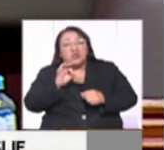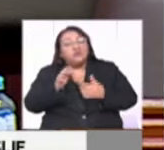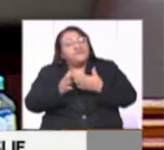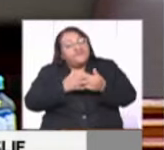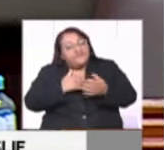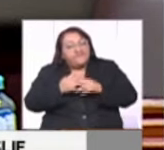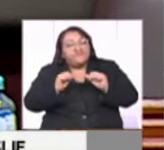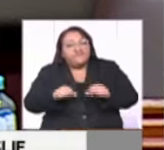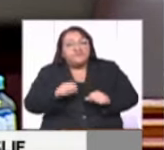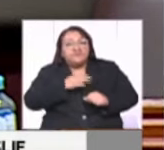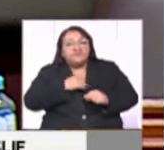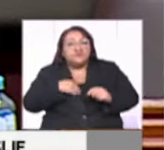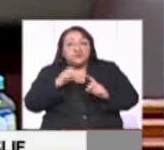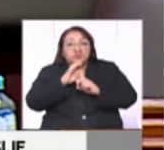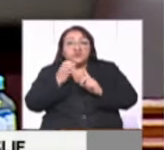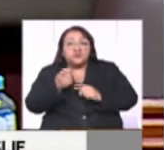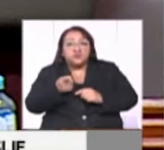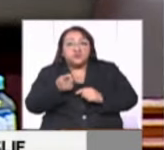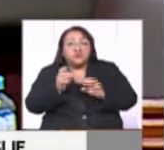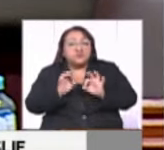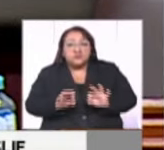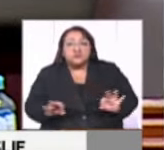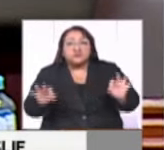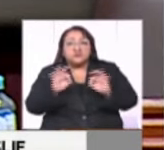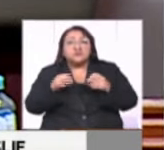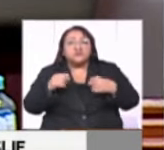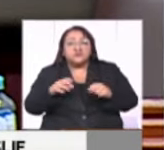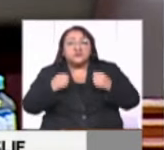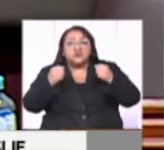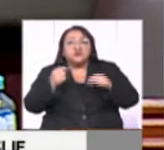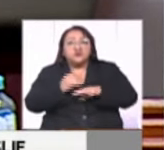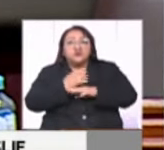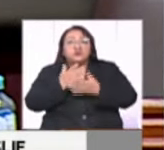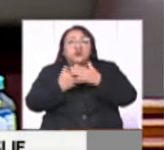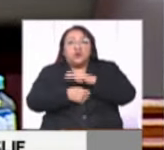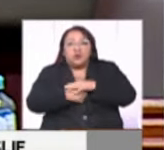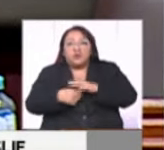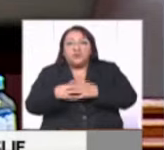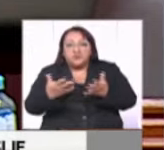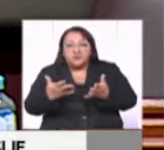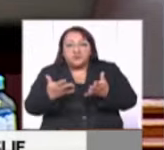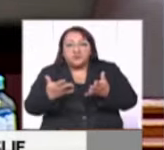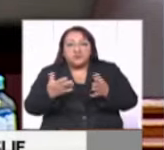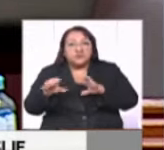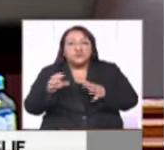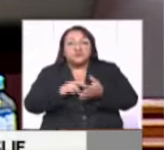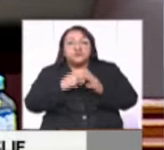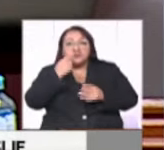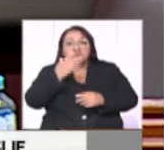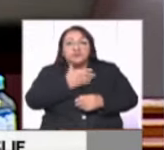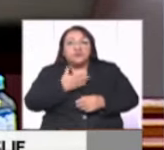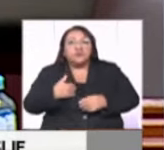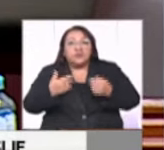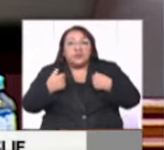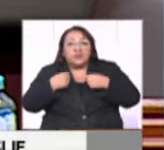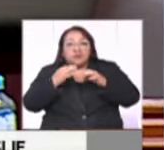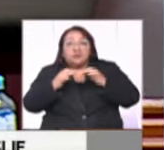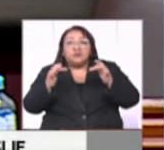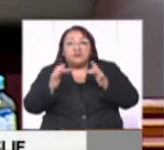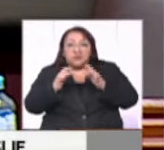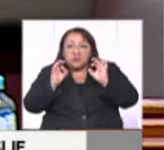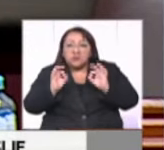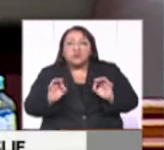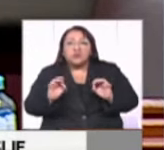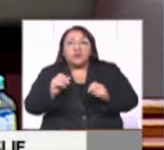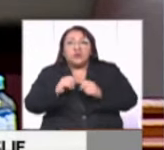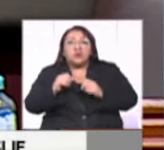la ministra de Cultura, son importantes porque han combatido la corrupción. Permite, señor presidente, tener con exactitud